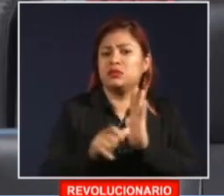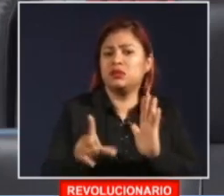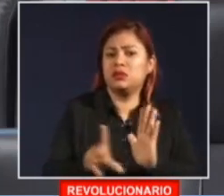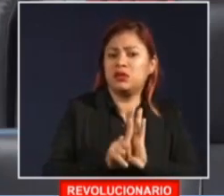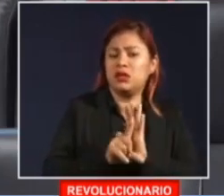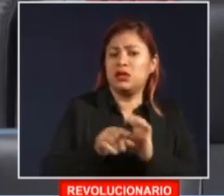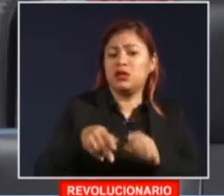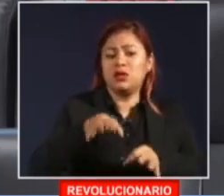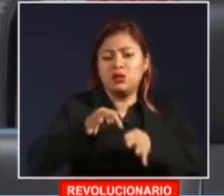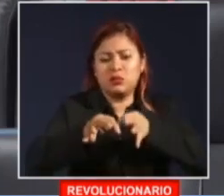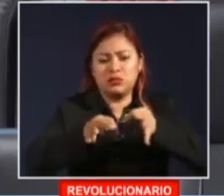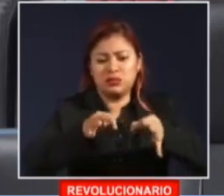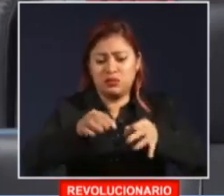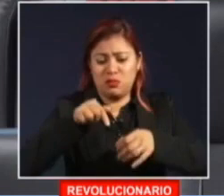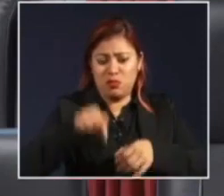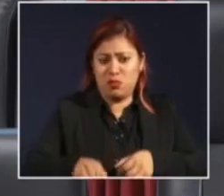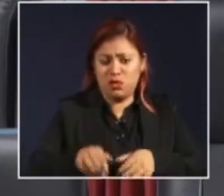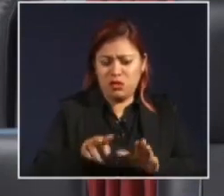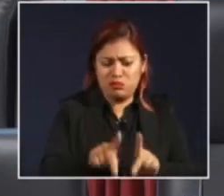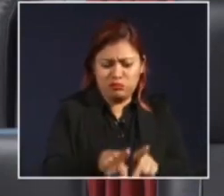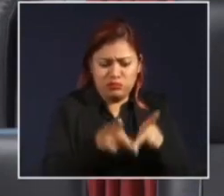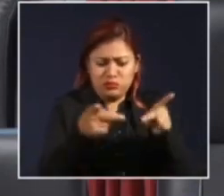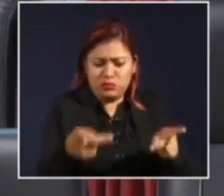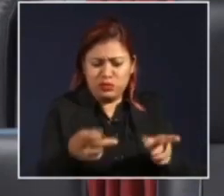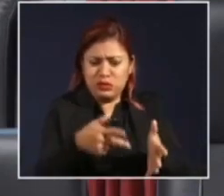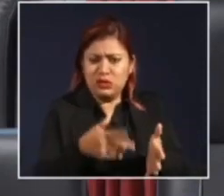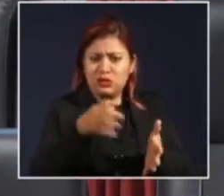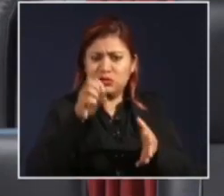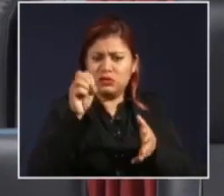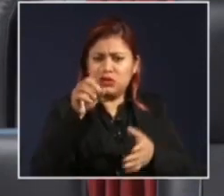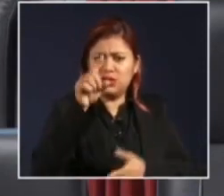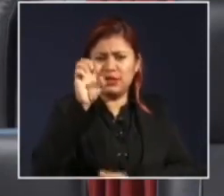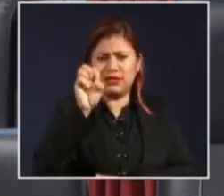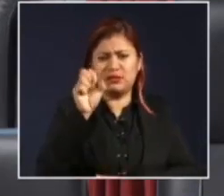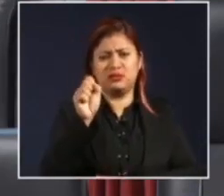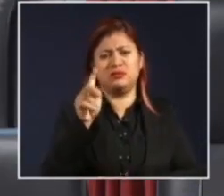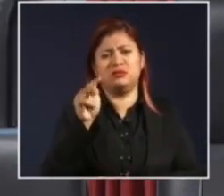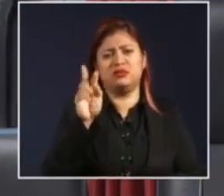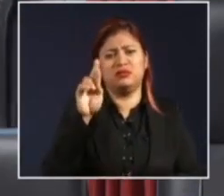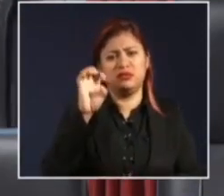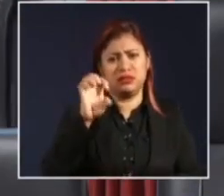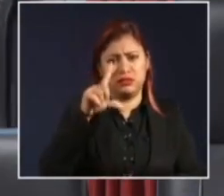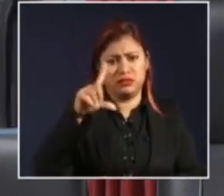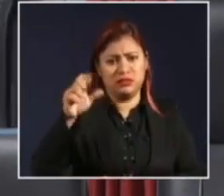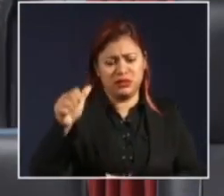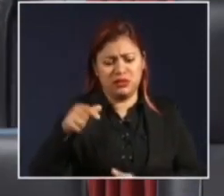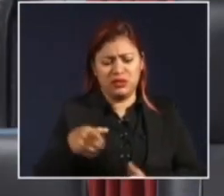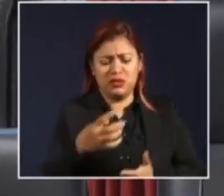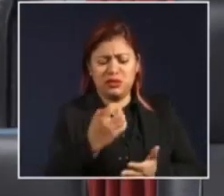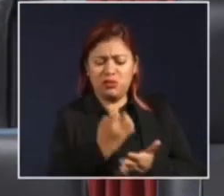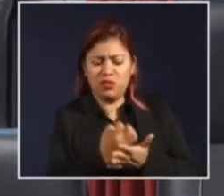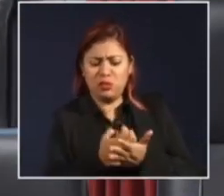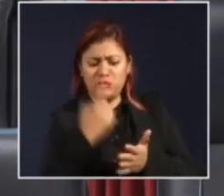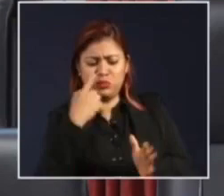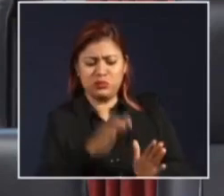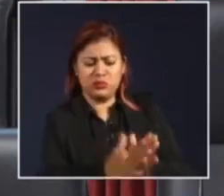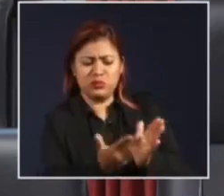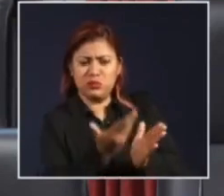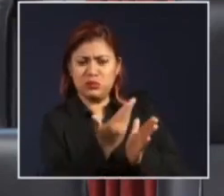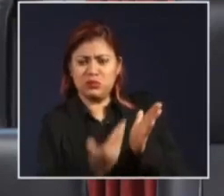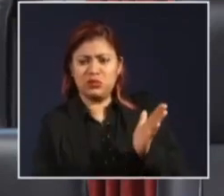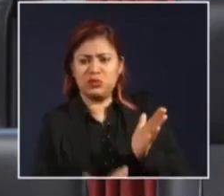publicó hoy la Estrella de Panamá en la sección de economía. Dice, seguros no cubrirán gastos